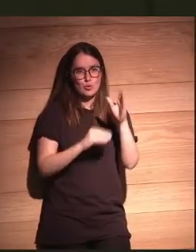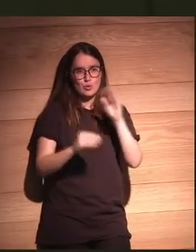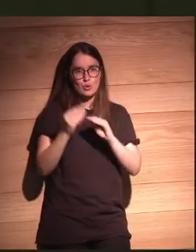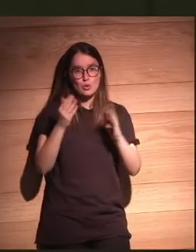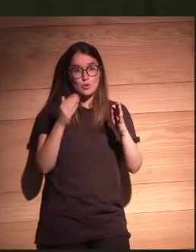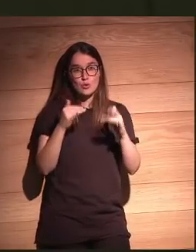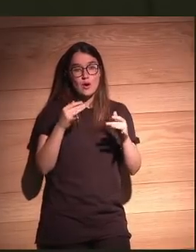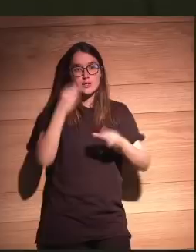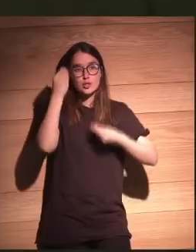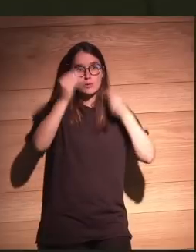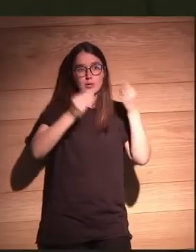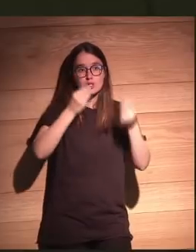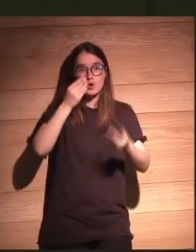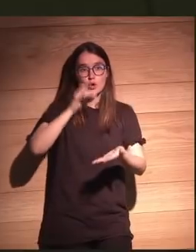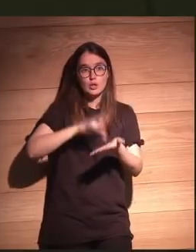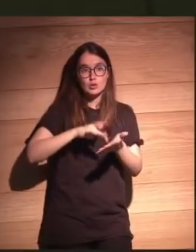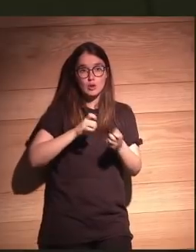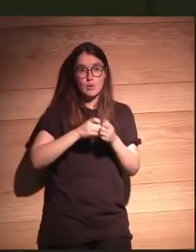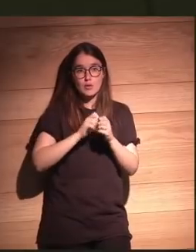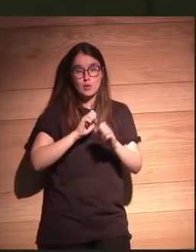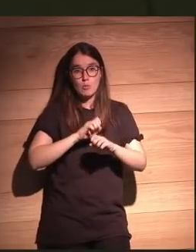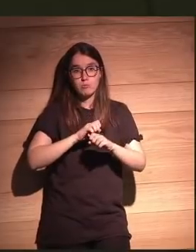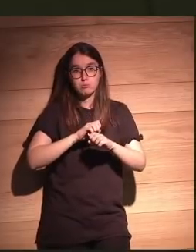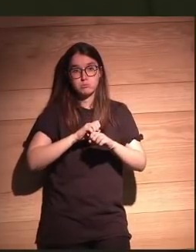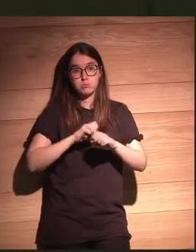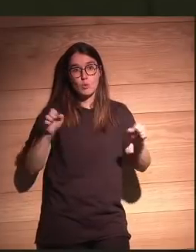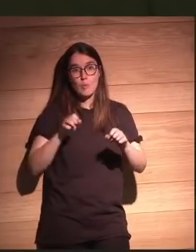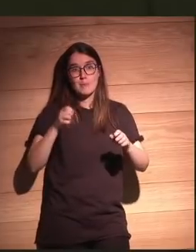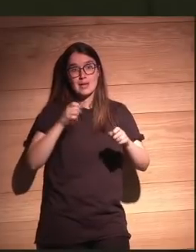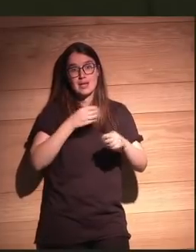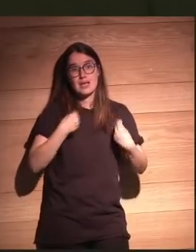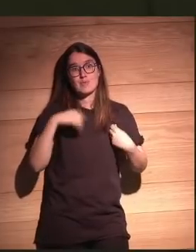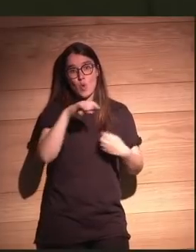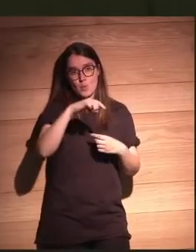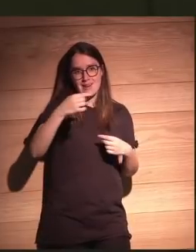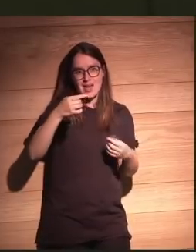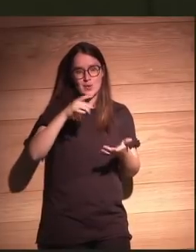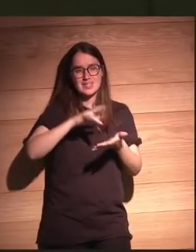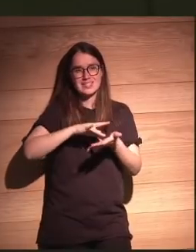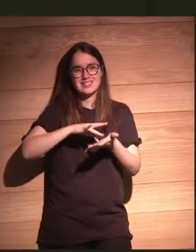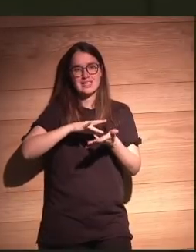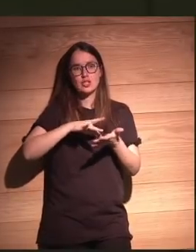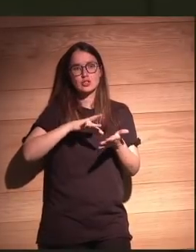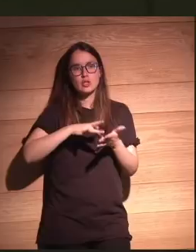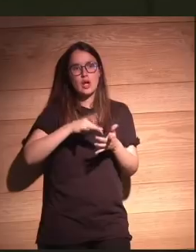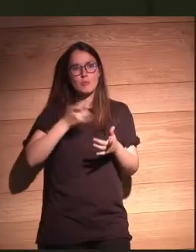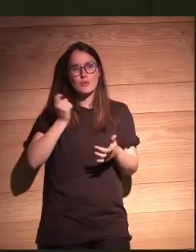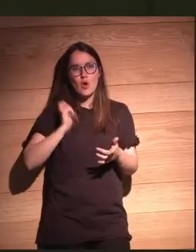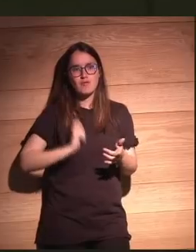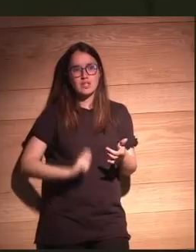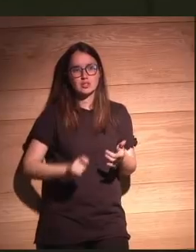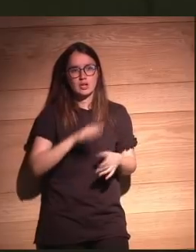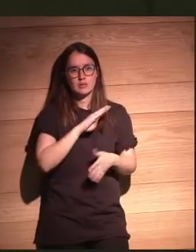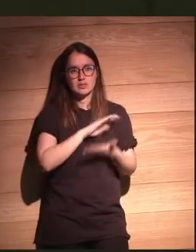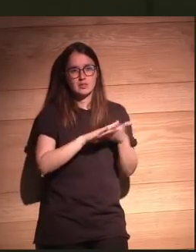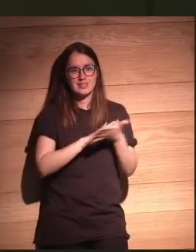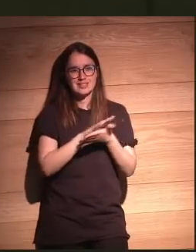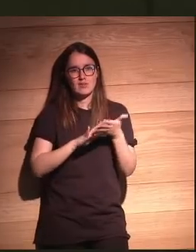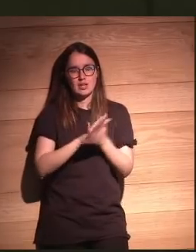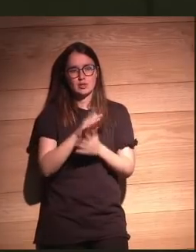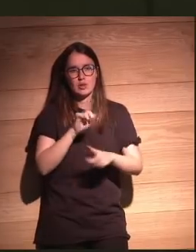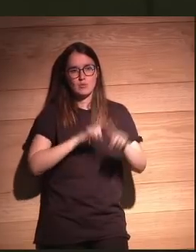a lo que pasaba durante el boom inmobiliario, lo que pasaba antes, donde sí que había muchos profesionales hablando de